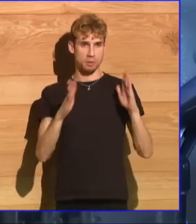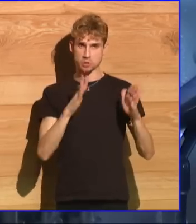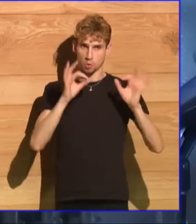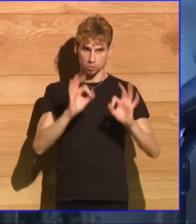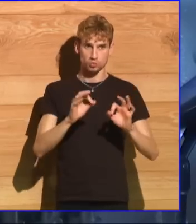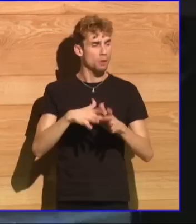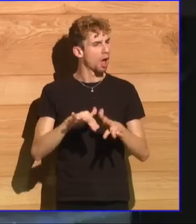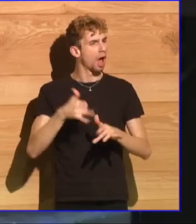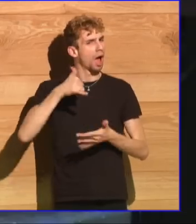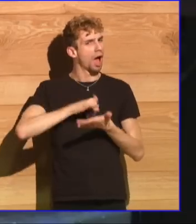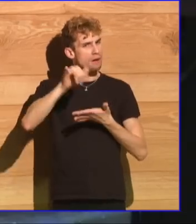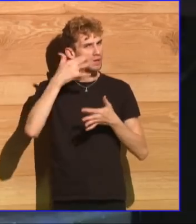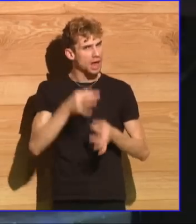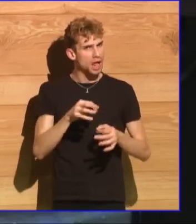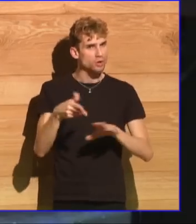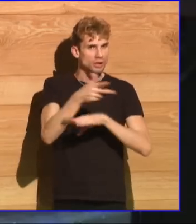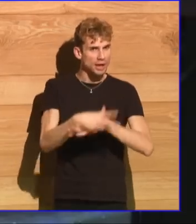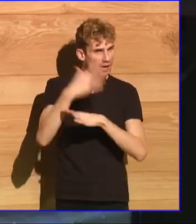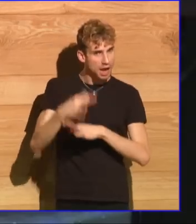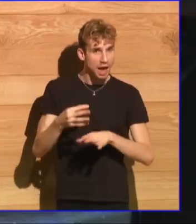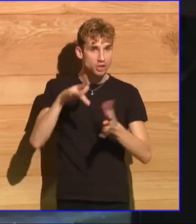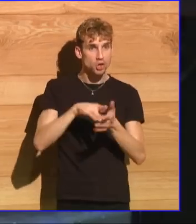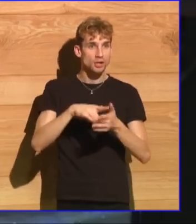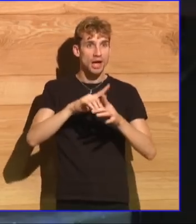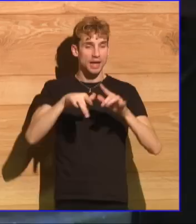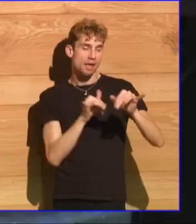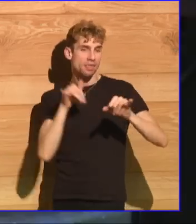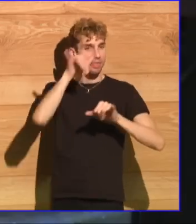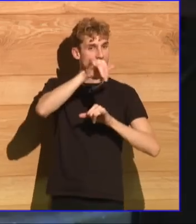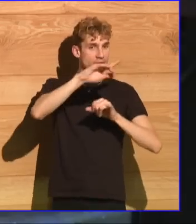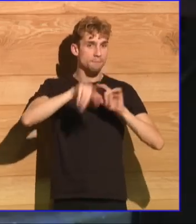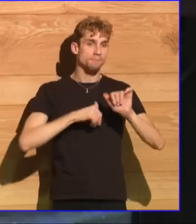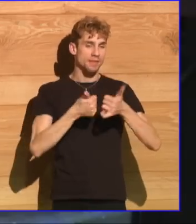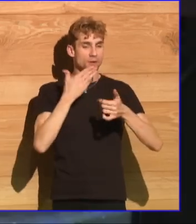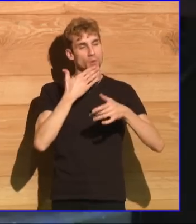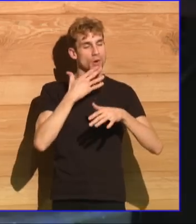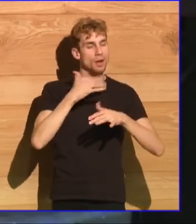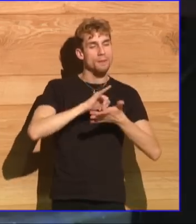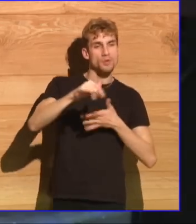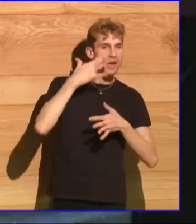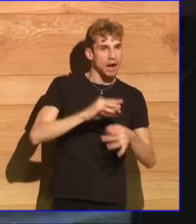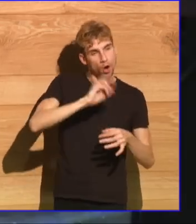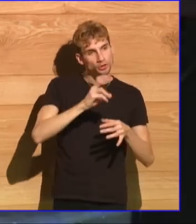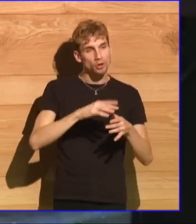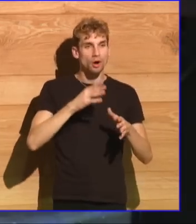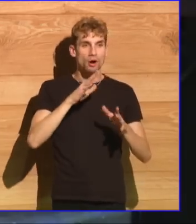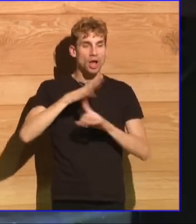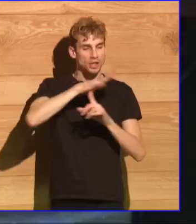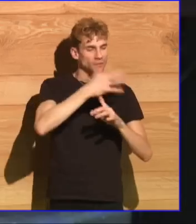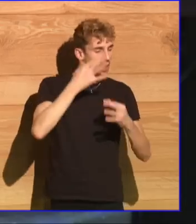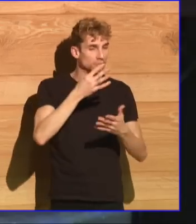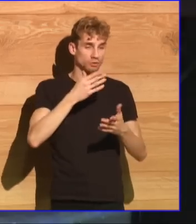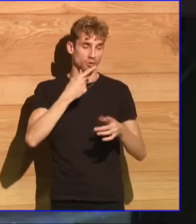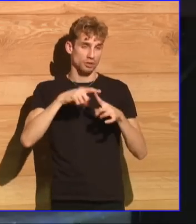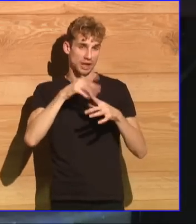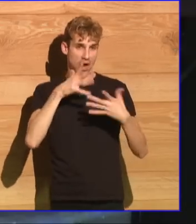el avión de verdad pasa al lado de la cámara de verdad, que está volando por encima del avión de verdad, en otro avión de verdad o en un helicóptero, cosas que ahora ya no se harían así. Bueno,